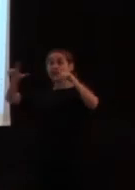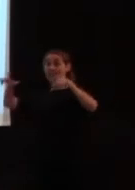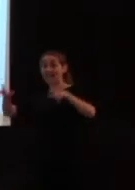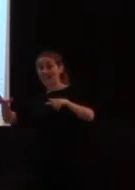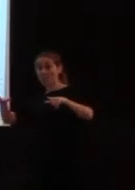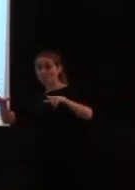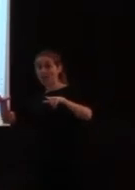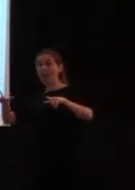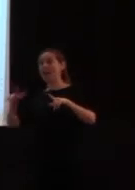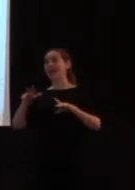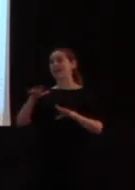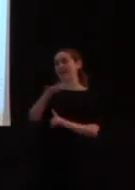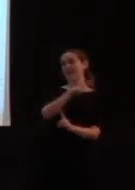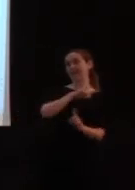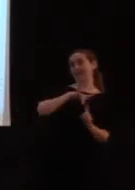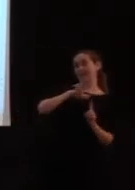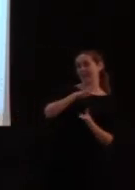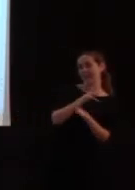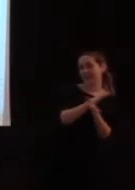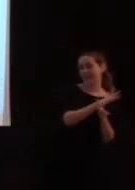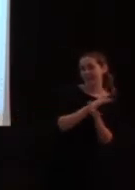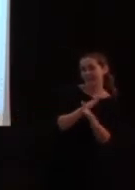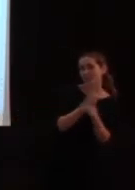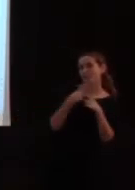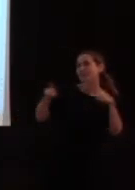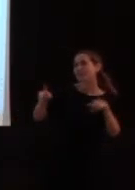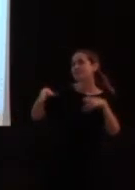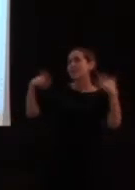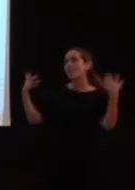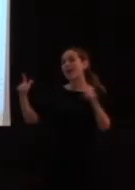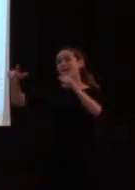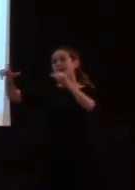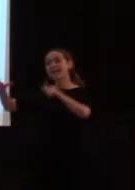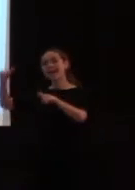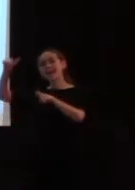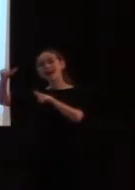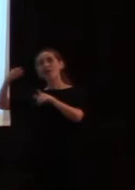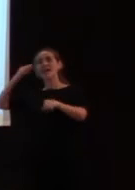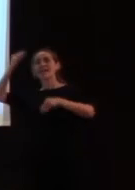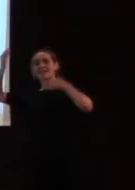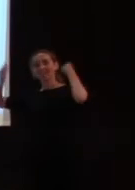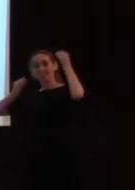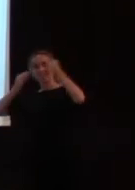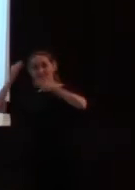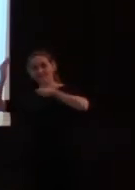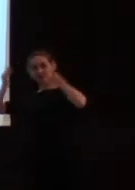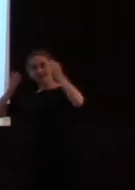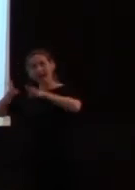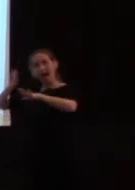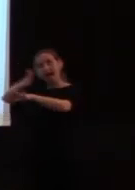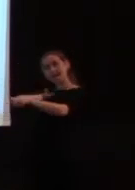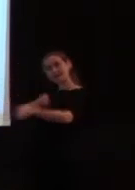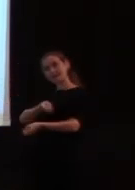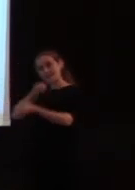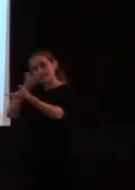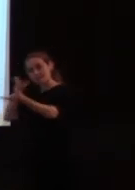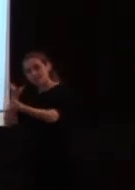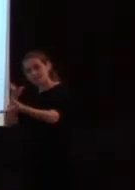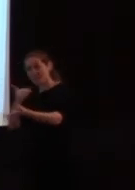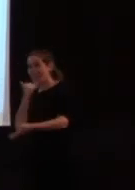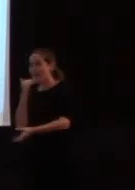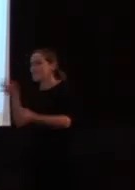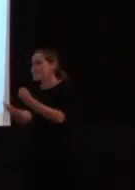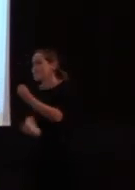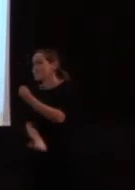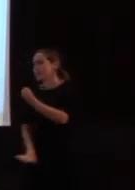del patio, de la calle, es que en el aula nosotros les hacemos pensar antes de hablar. Y esto es básico para que puedan tener